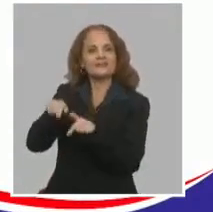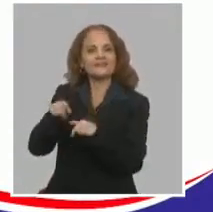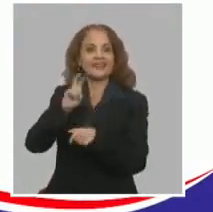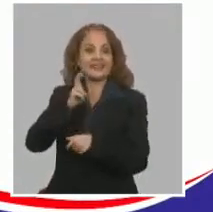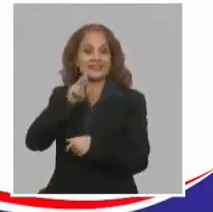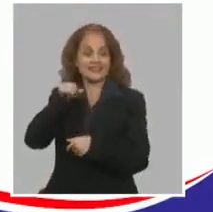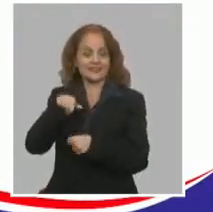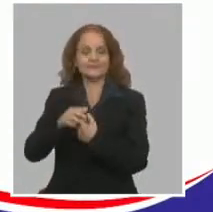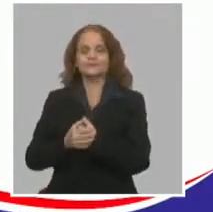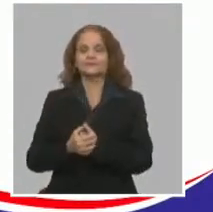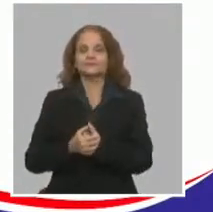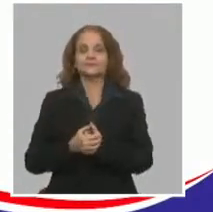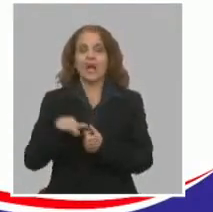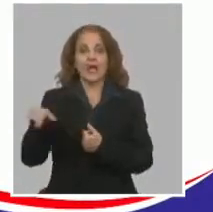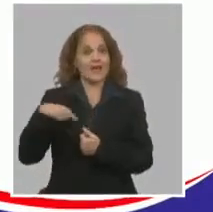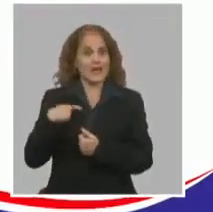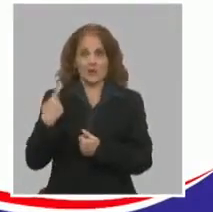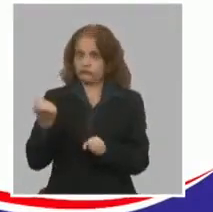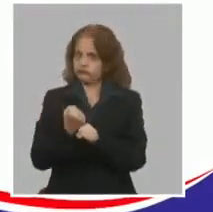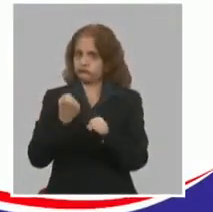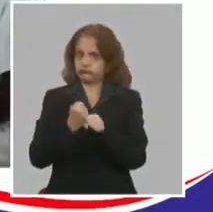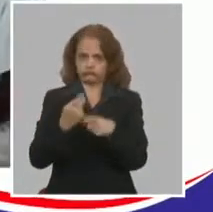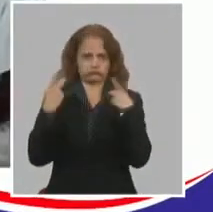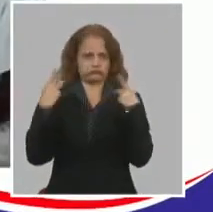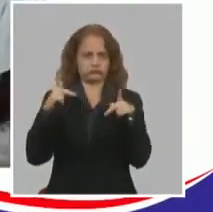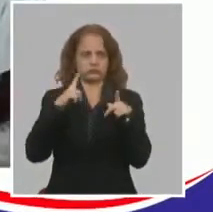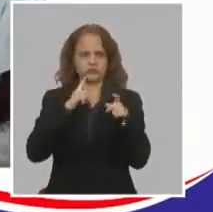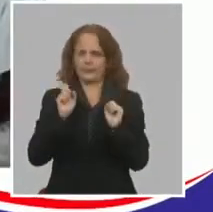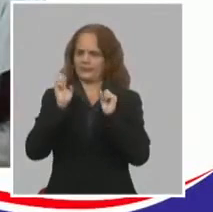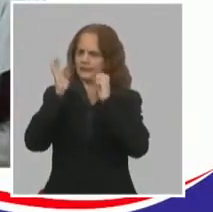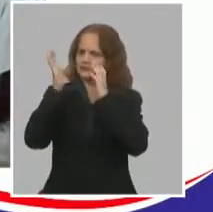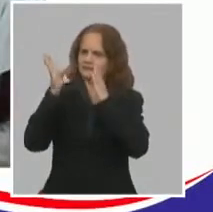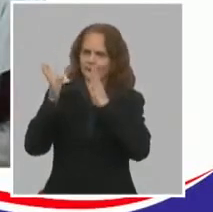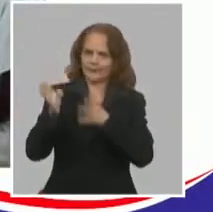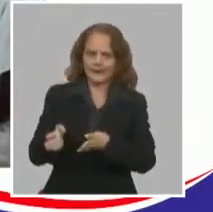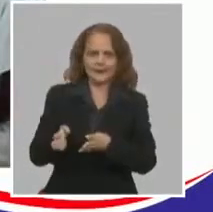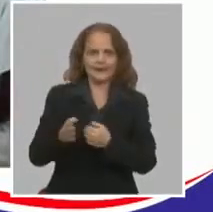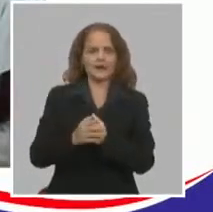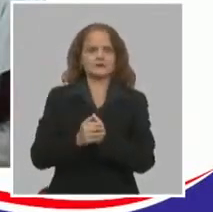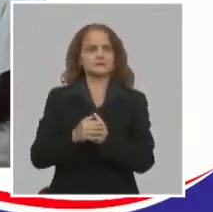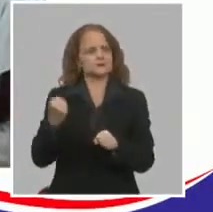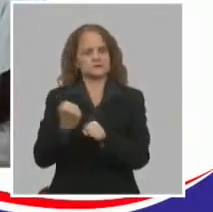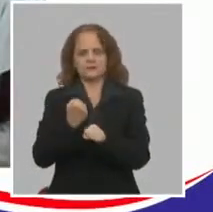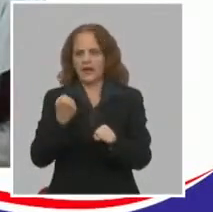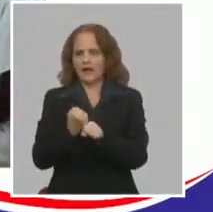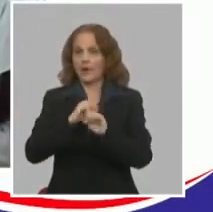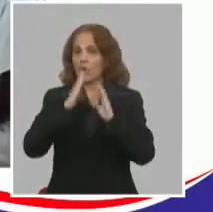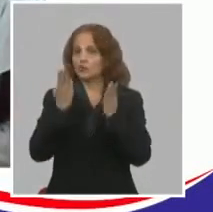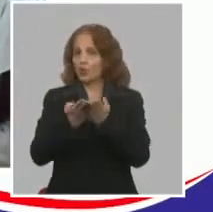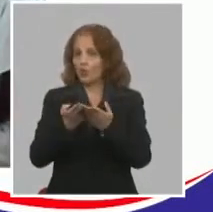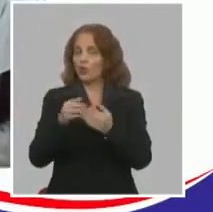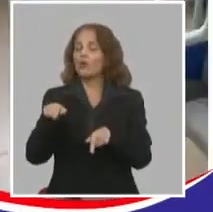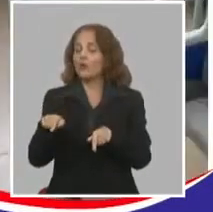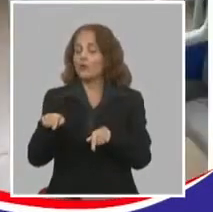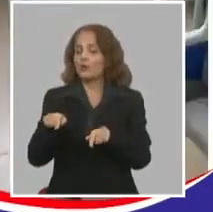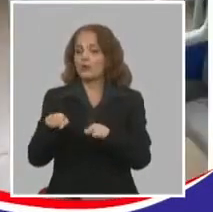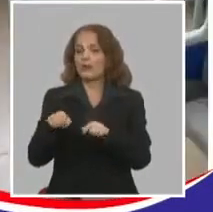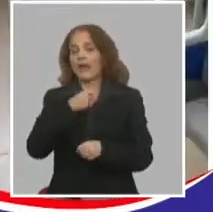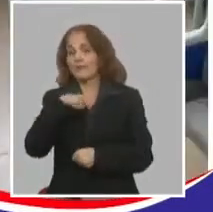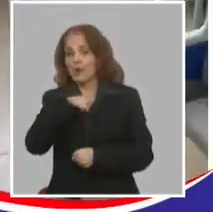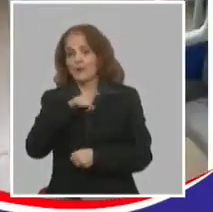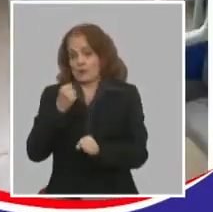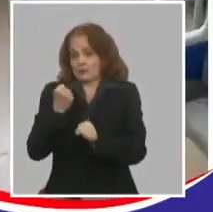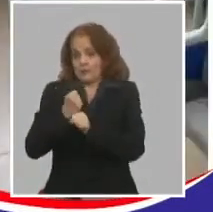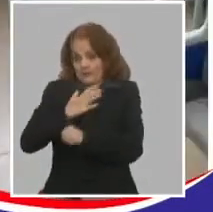hicieron de tal manera que su disciplina, su desarrollo, su desempeño en todos los aspectos, tanto